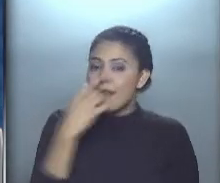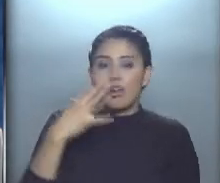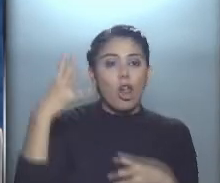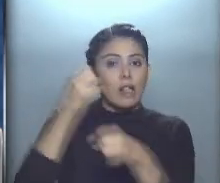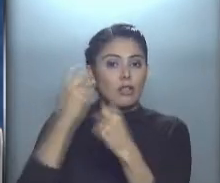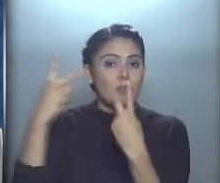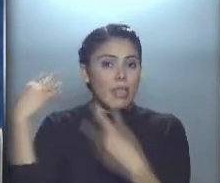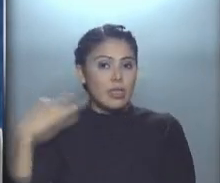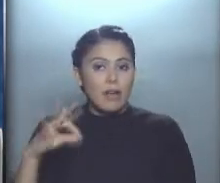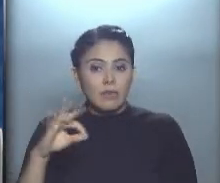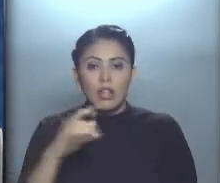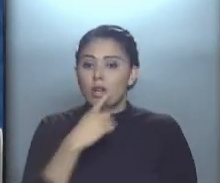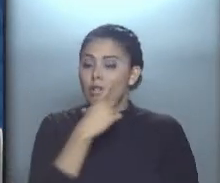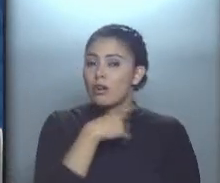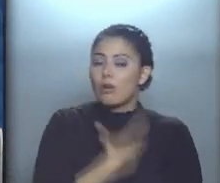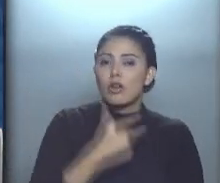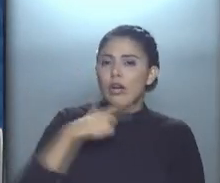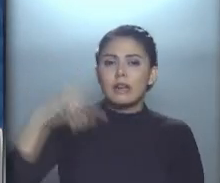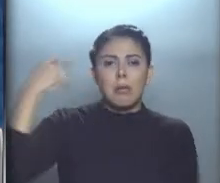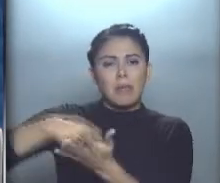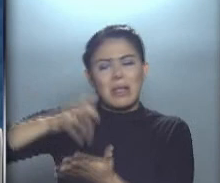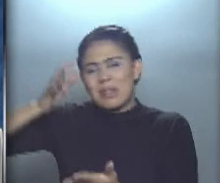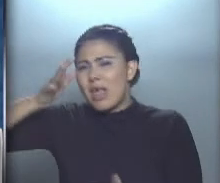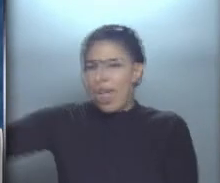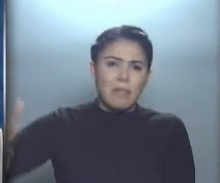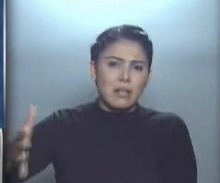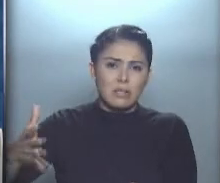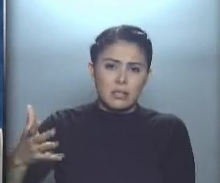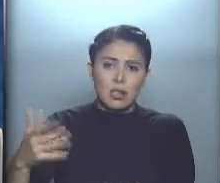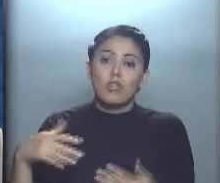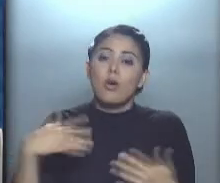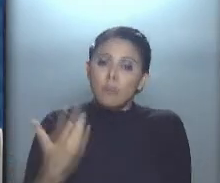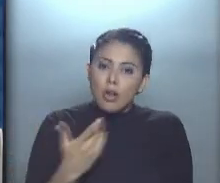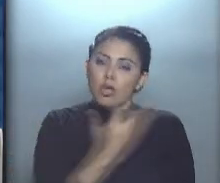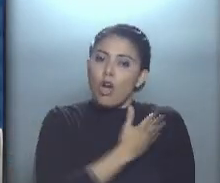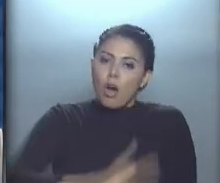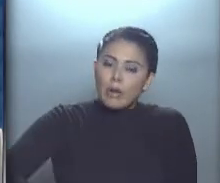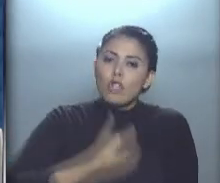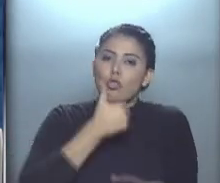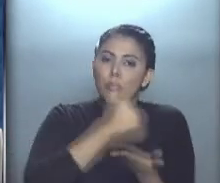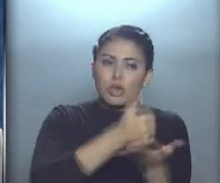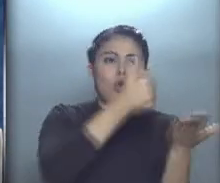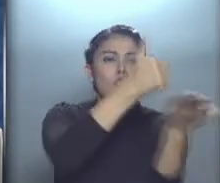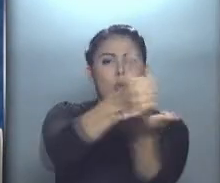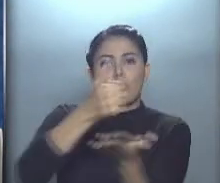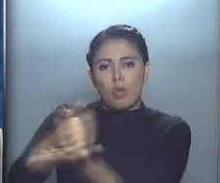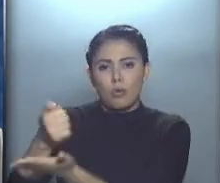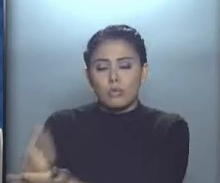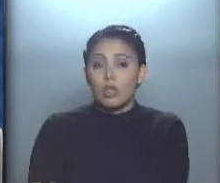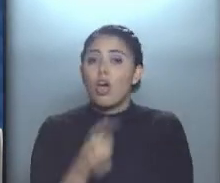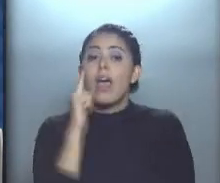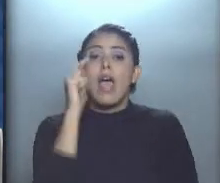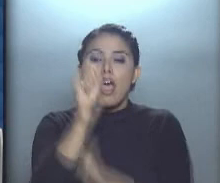colectivo no pague una tarifa que le afecte sustancialmente su nivel de ingresos. Eso es un esfuerzo del Estado. Los industriales deben